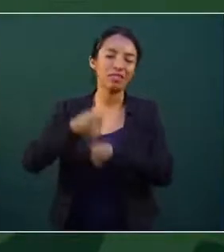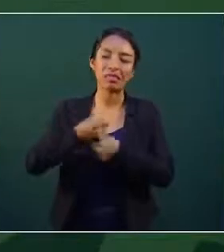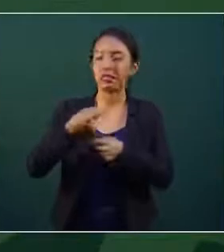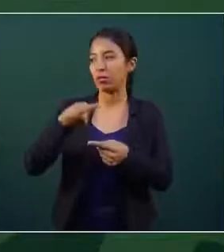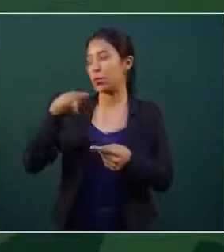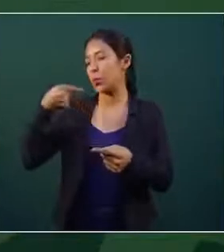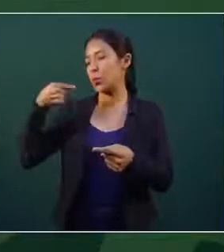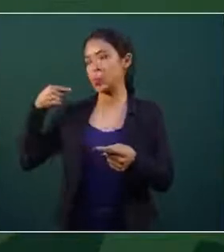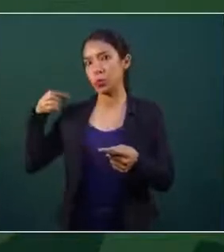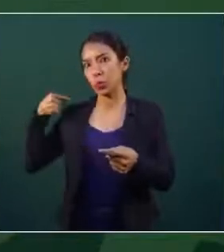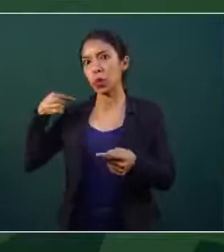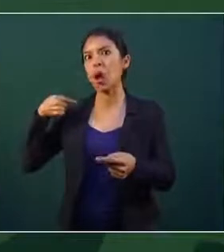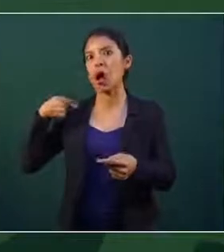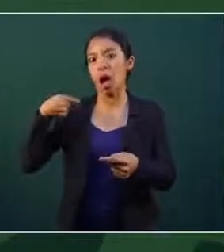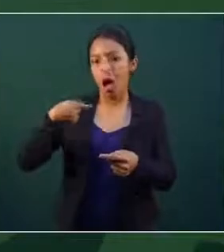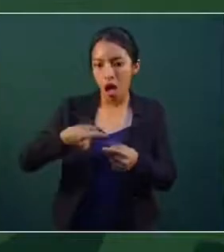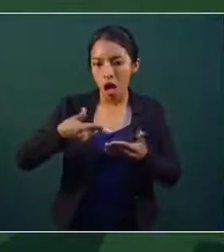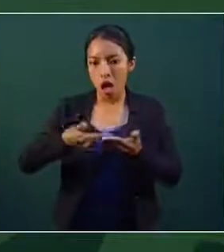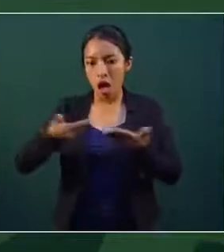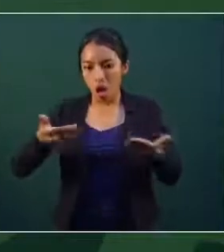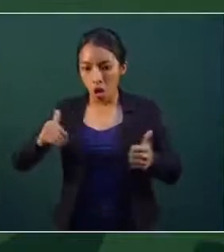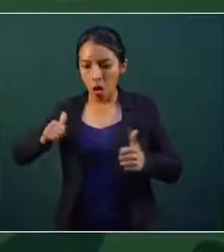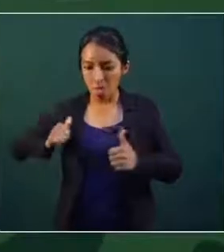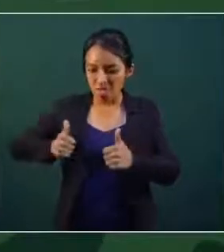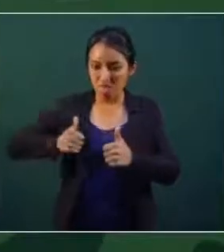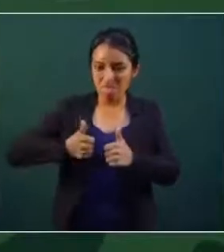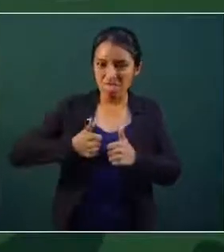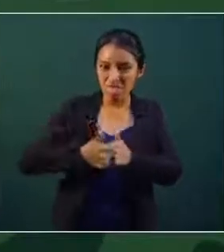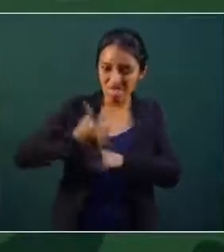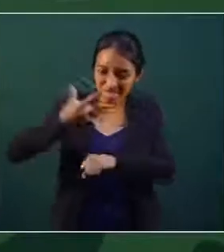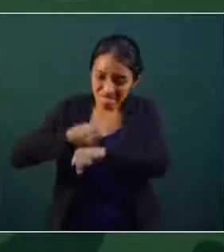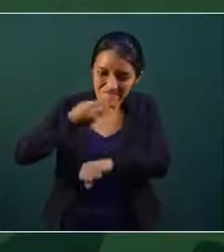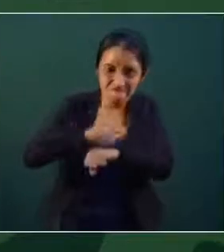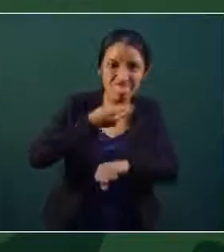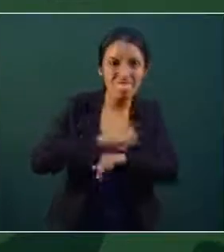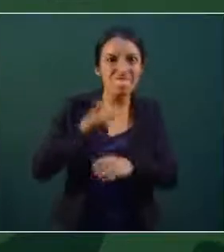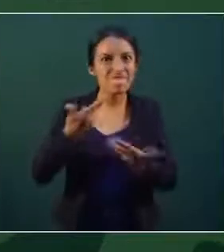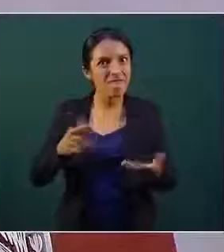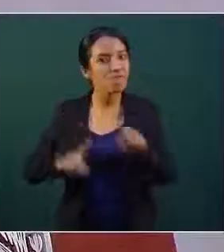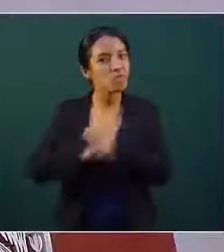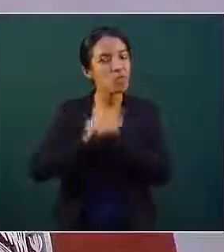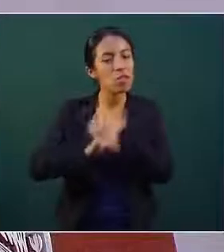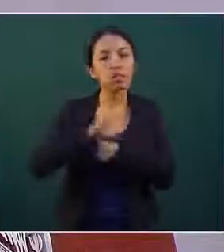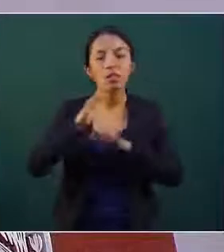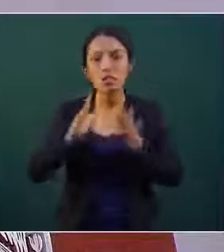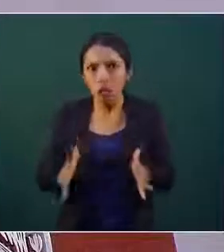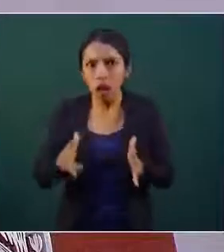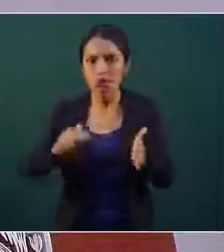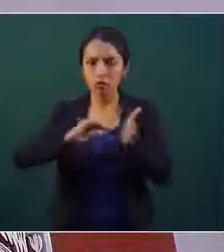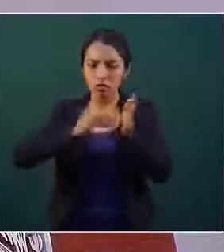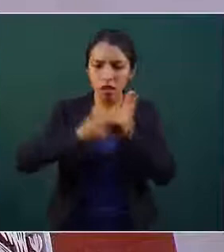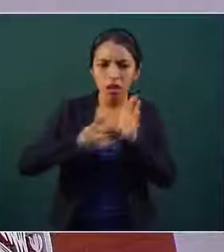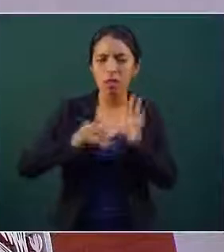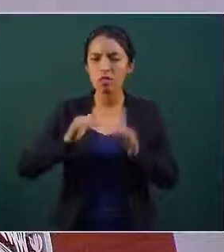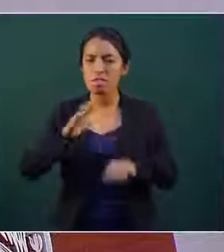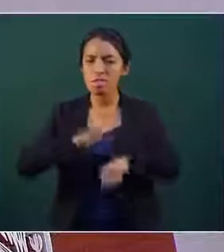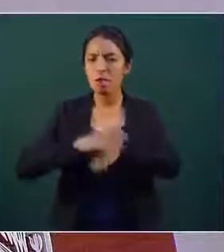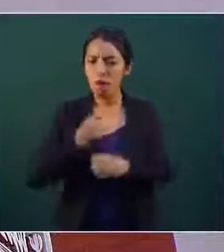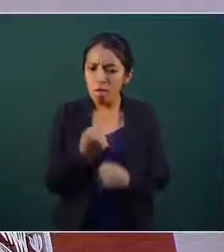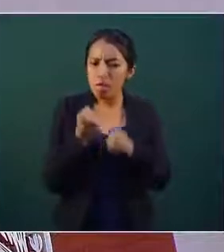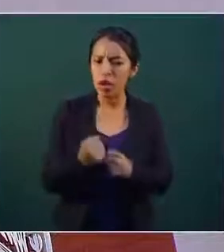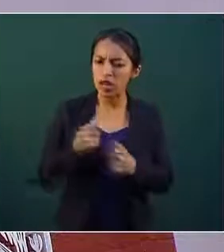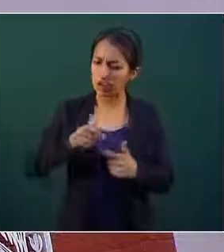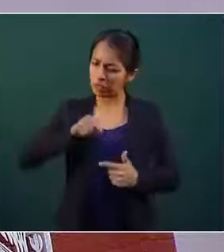daño, coincidimos con la estrategia, hemos ya redoblado esfuerzos, vamos a continuar en ese